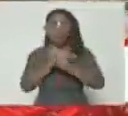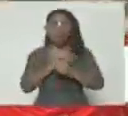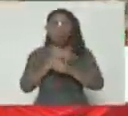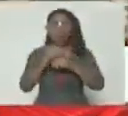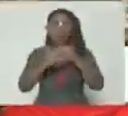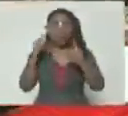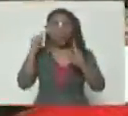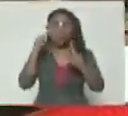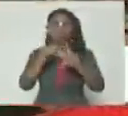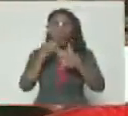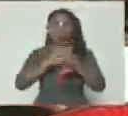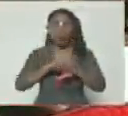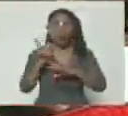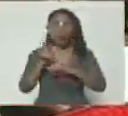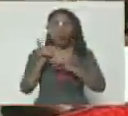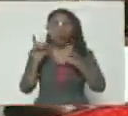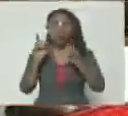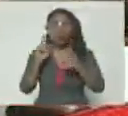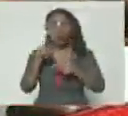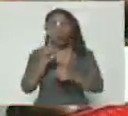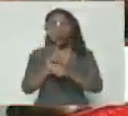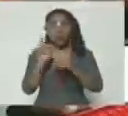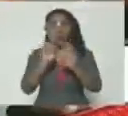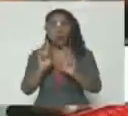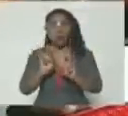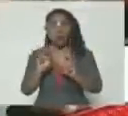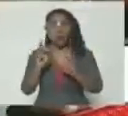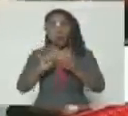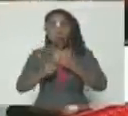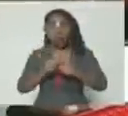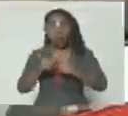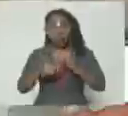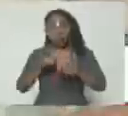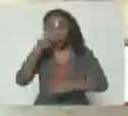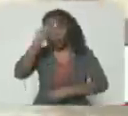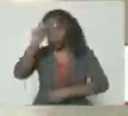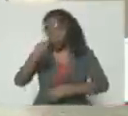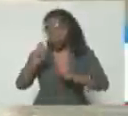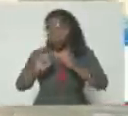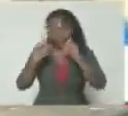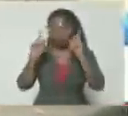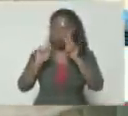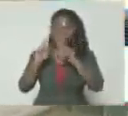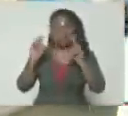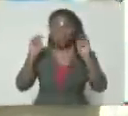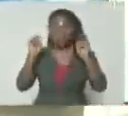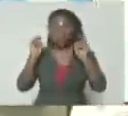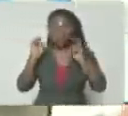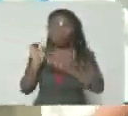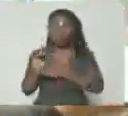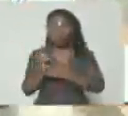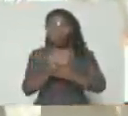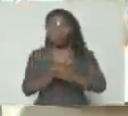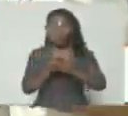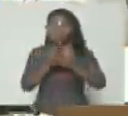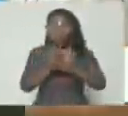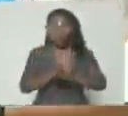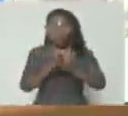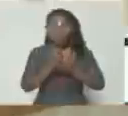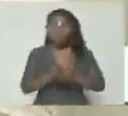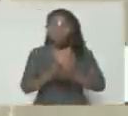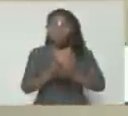dedican a esto, porque realmente es un talento que hay que reconocer y que hay que admirar. Contamos con un área de recepción y pesado,